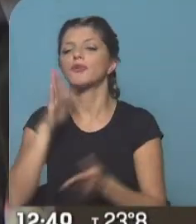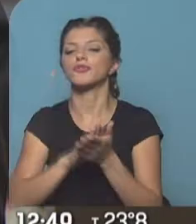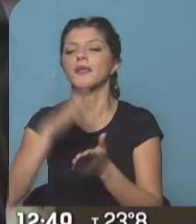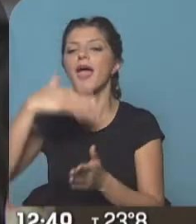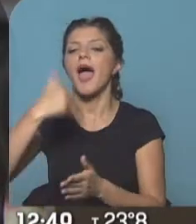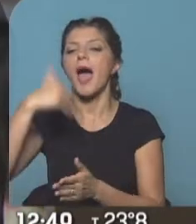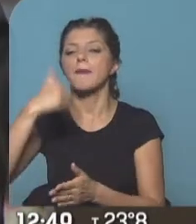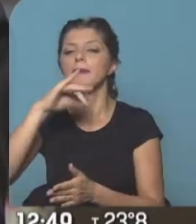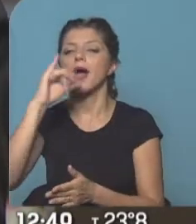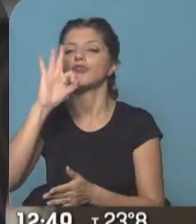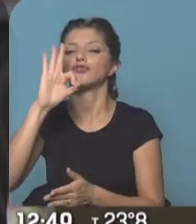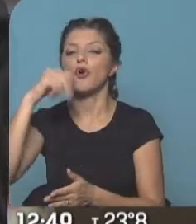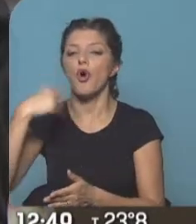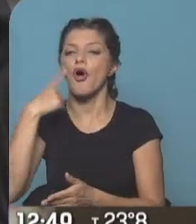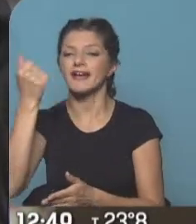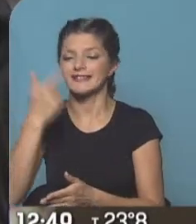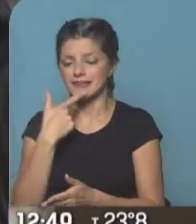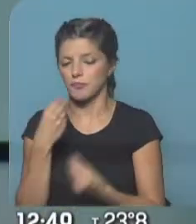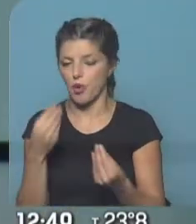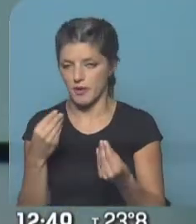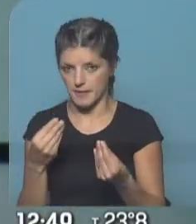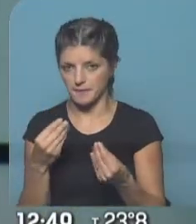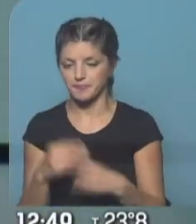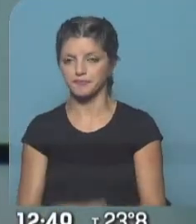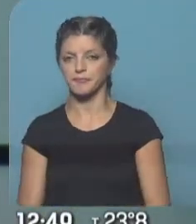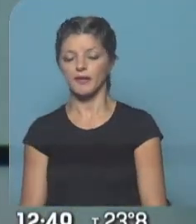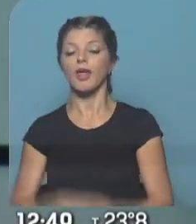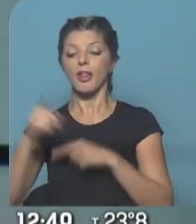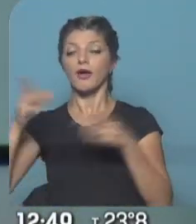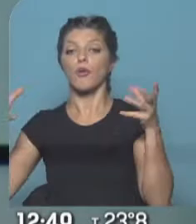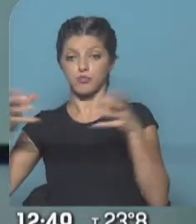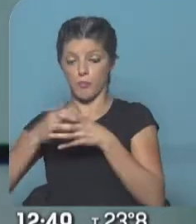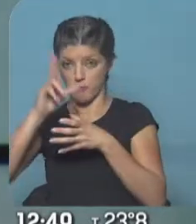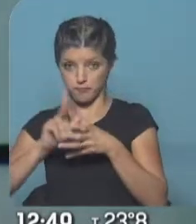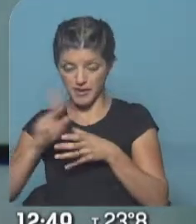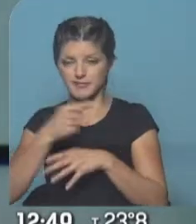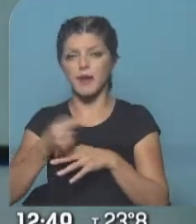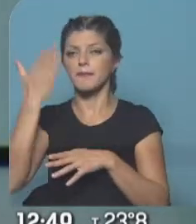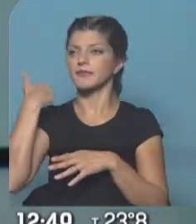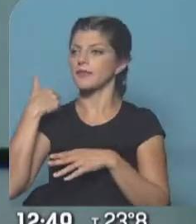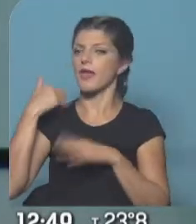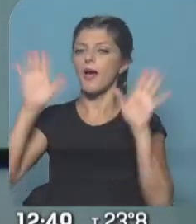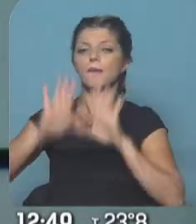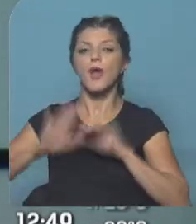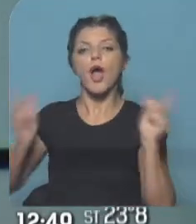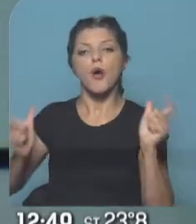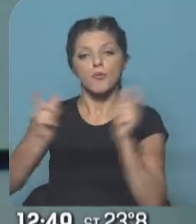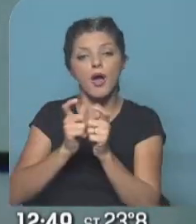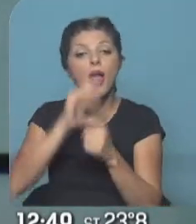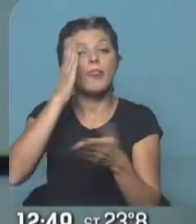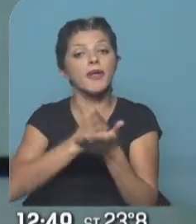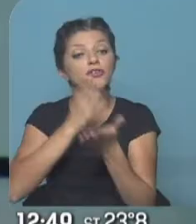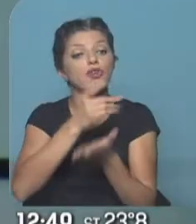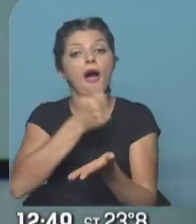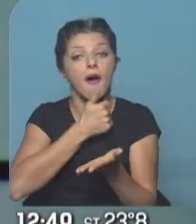haber, fíjate vos que organizó la Academia Pontificia un encuentro con la Javeriana la semana pasada, el derecho al agua es